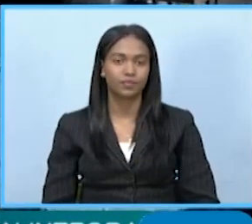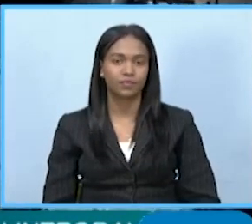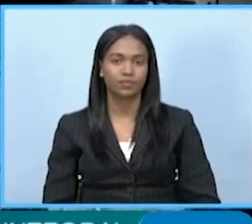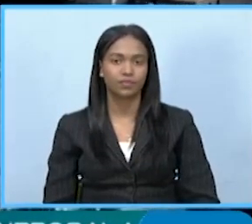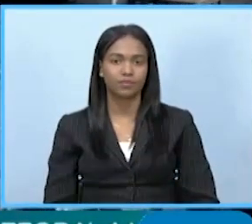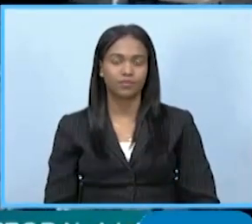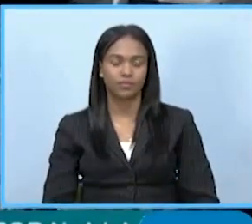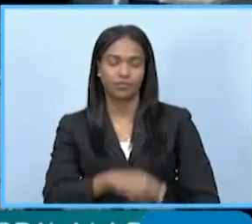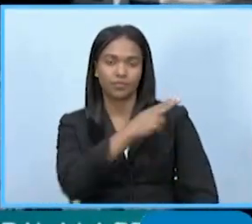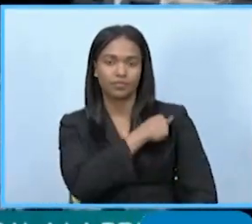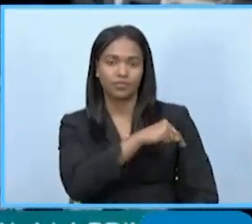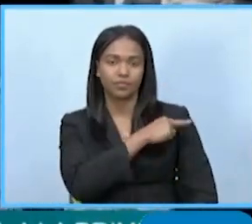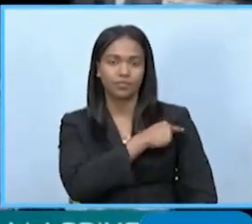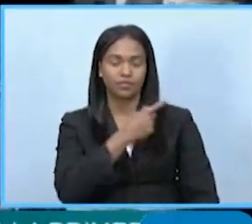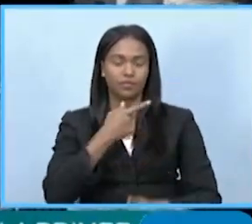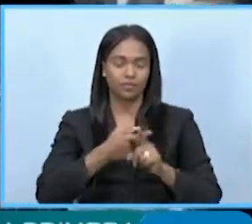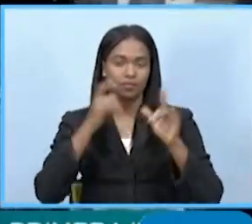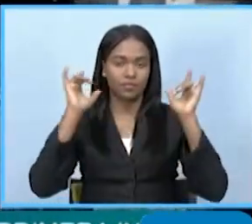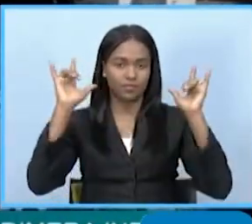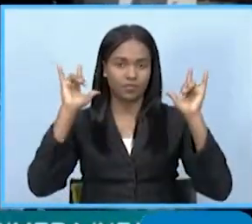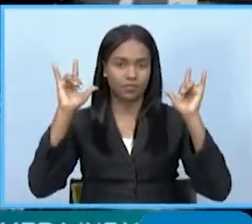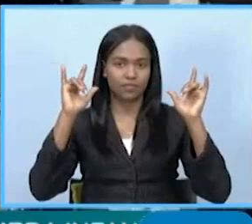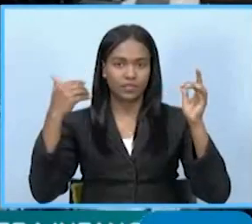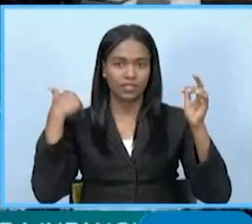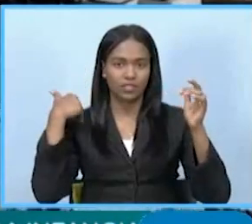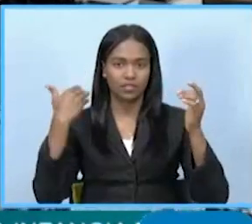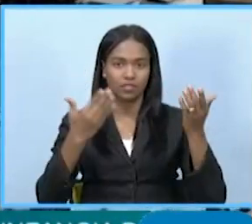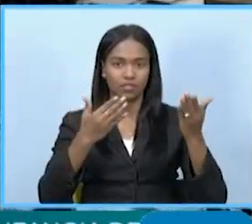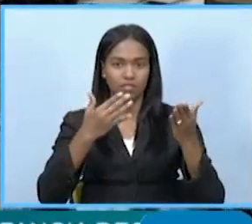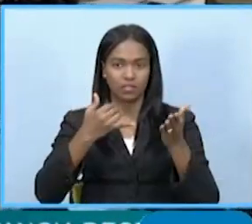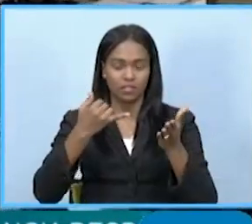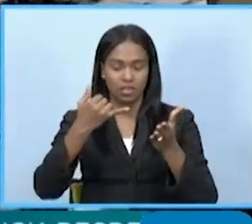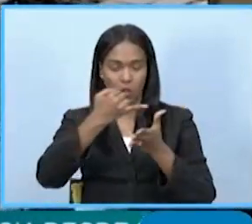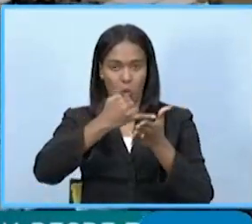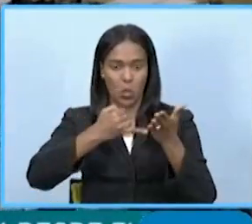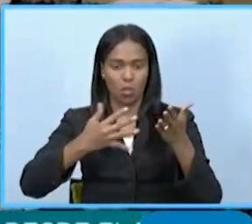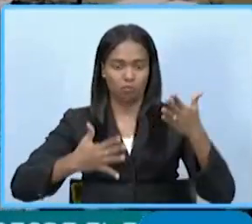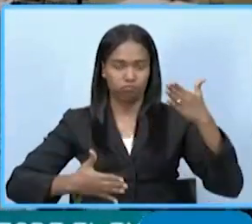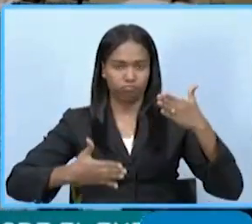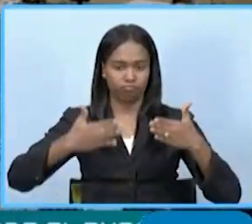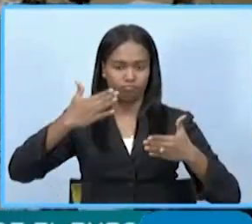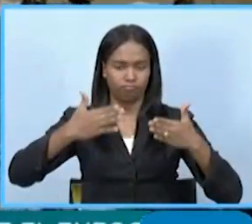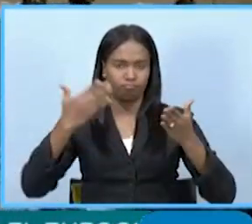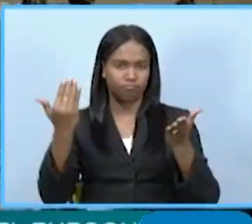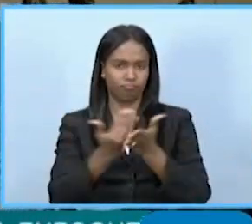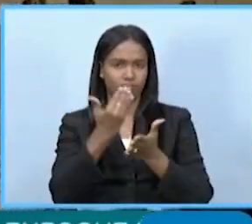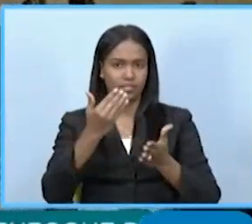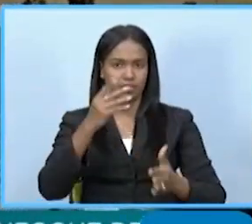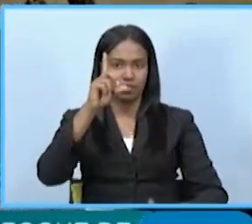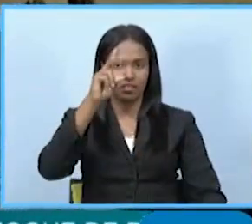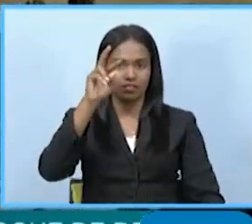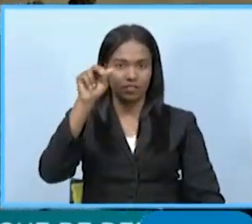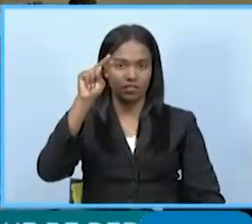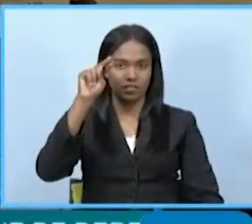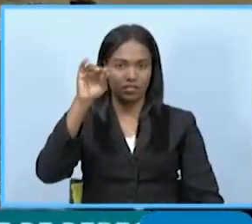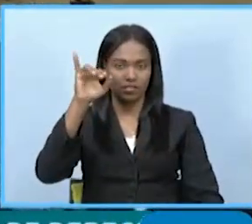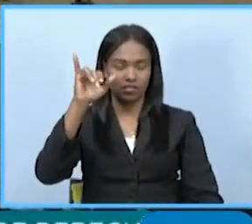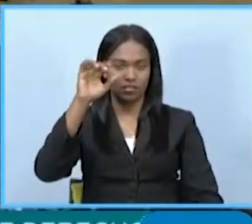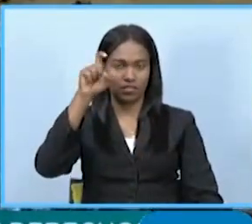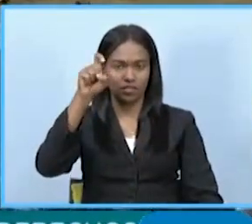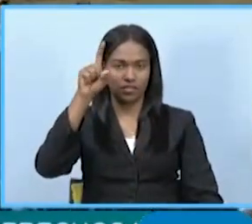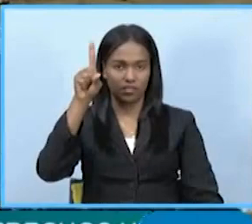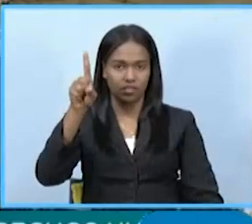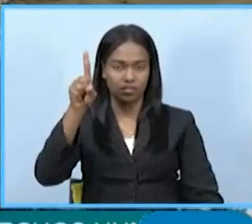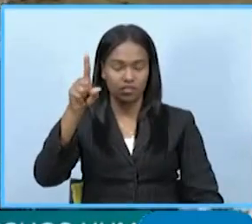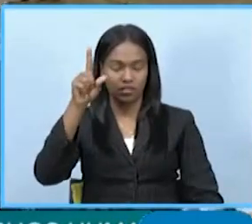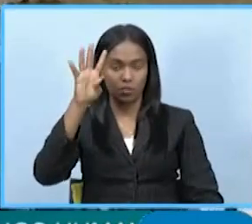El Hospital Metropolitano de Santiago estrena robot quirúrgico. Se trata del Da Vinci X1 y S4000, actualmente la